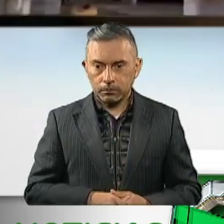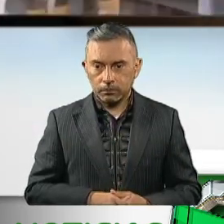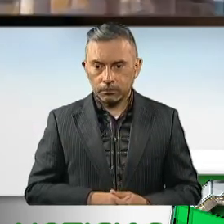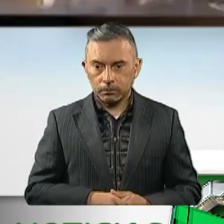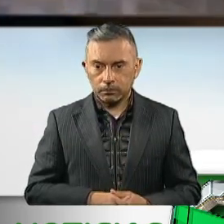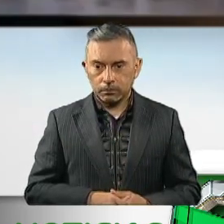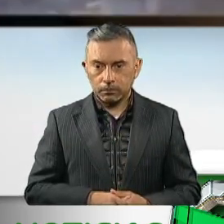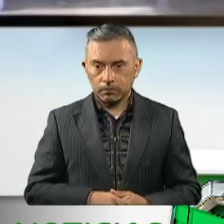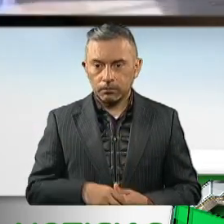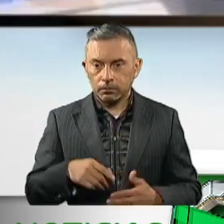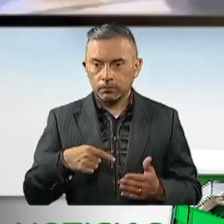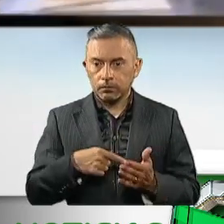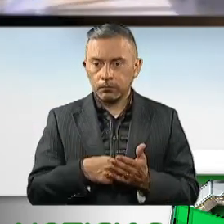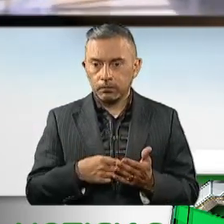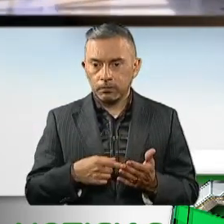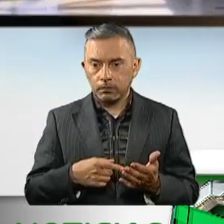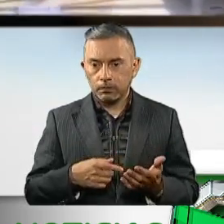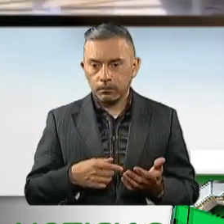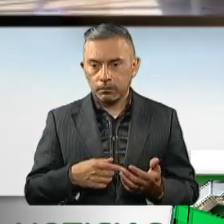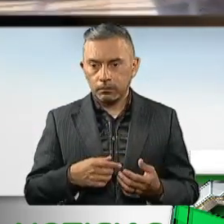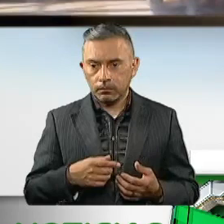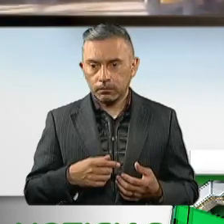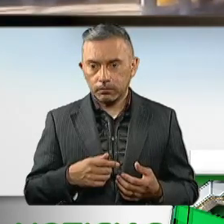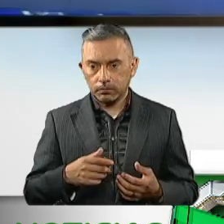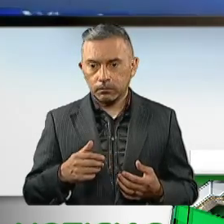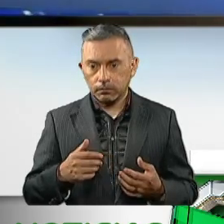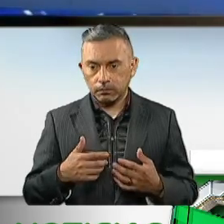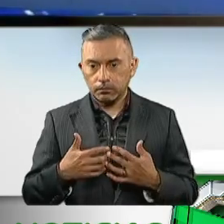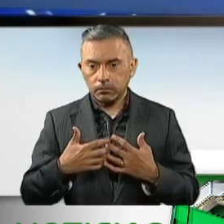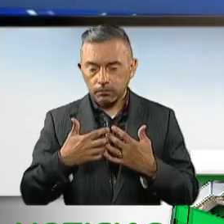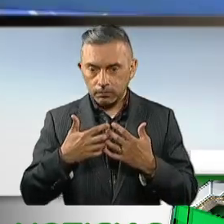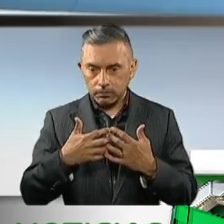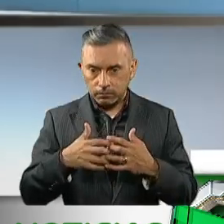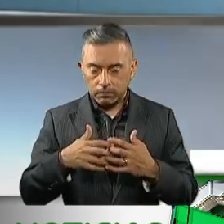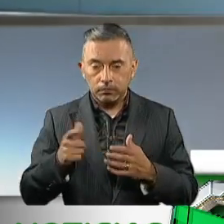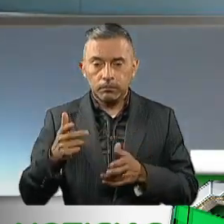que maneje la misma empresa